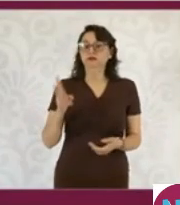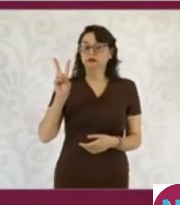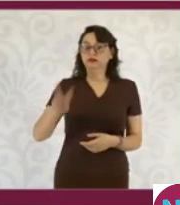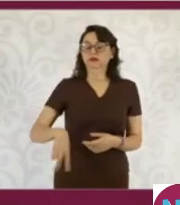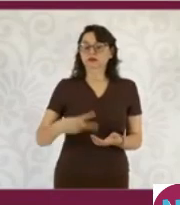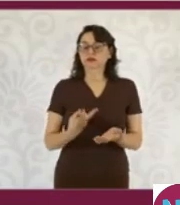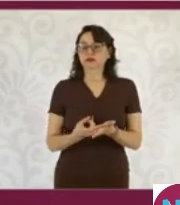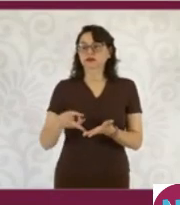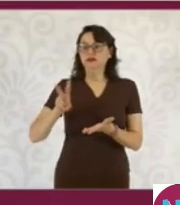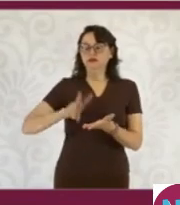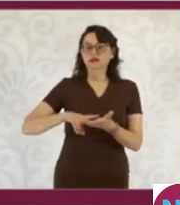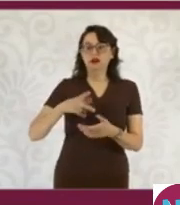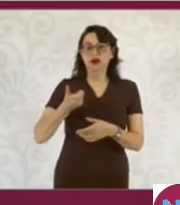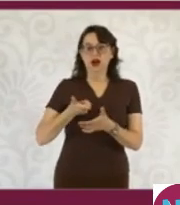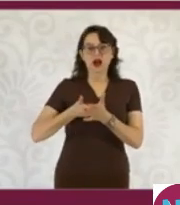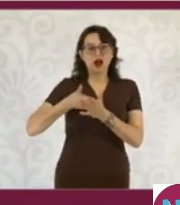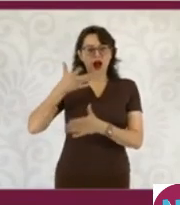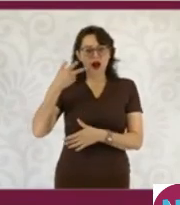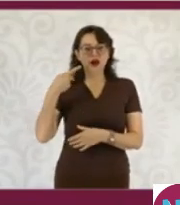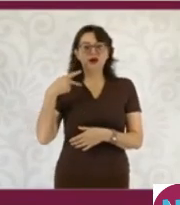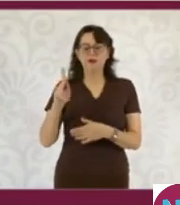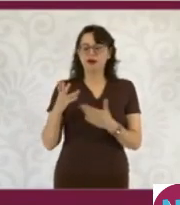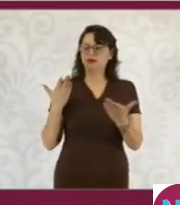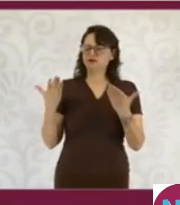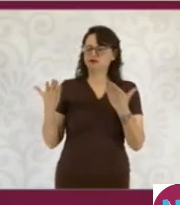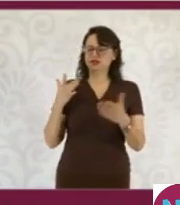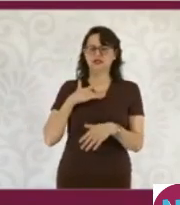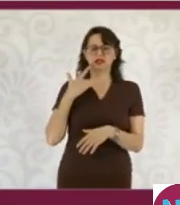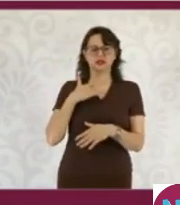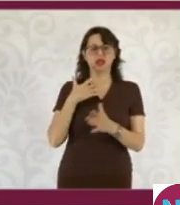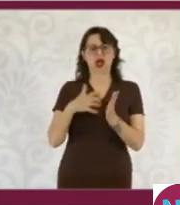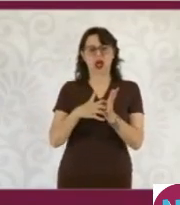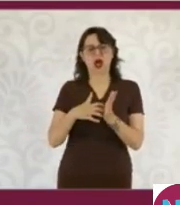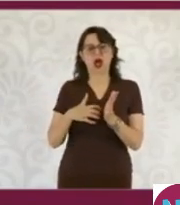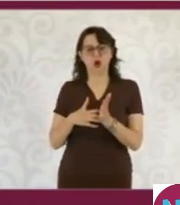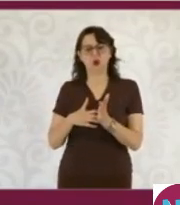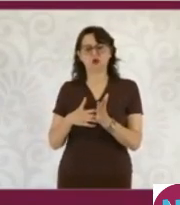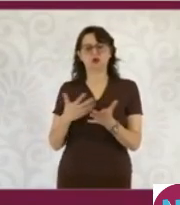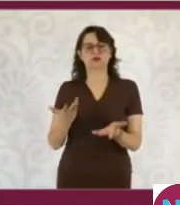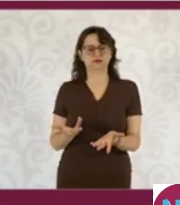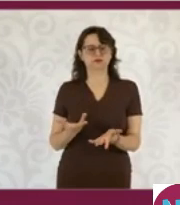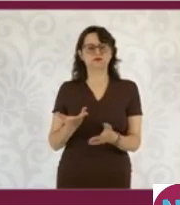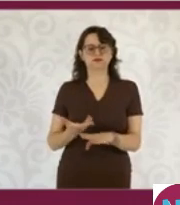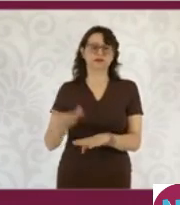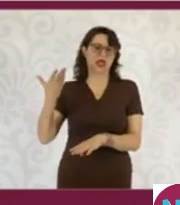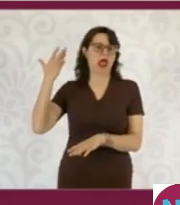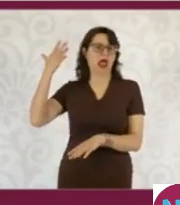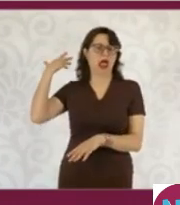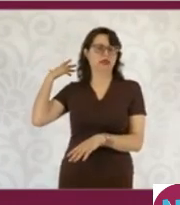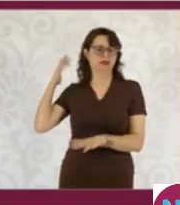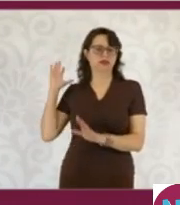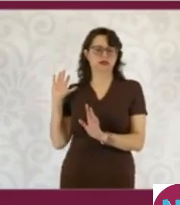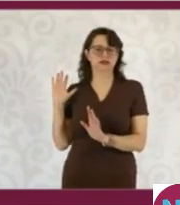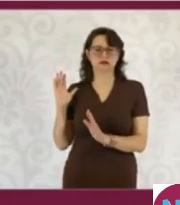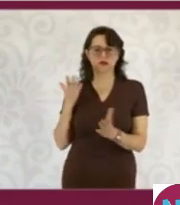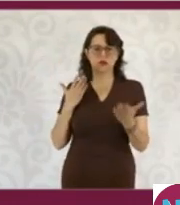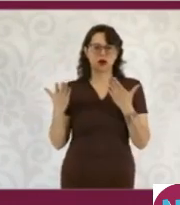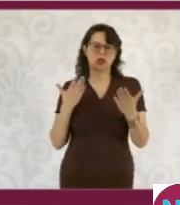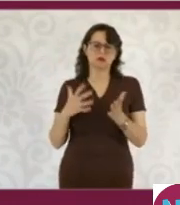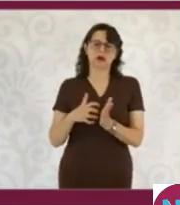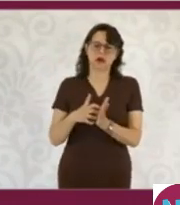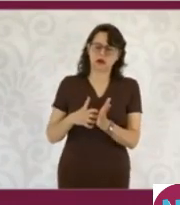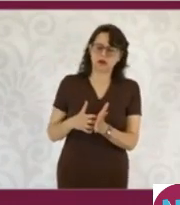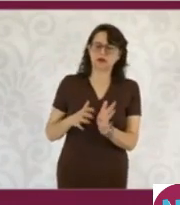sobrecosto, aún al compararlas, veíamos de todos modos un ahorro comparado con cuánto habían sido compradas en años